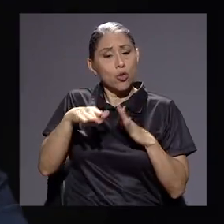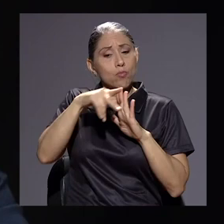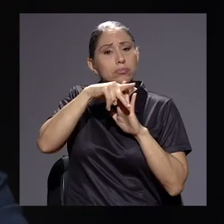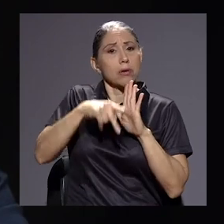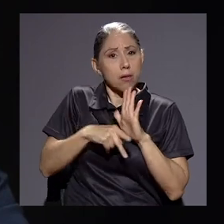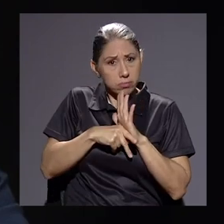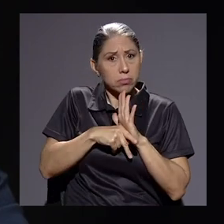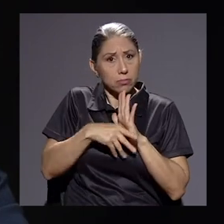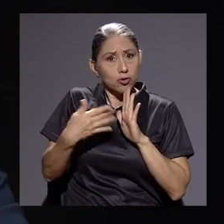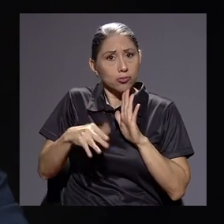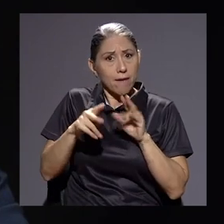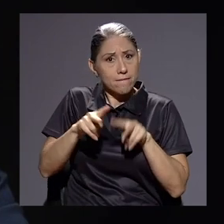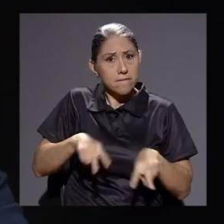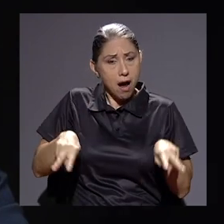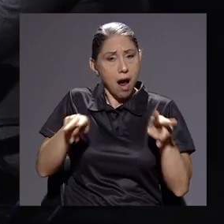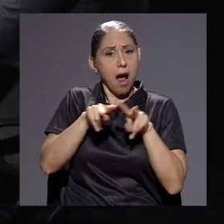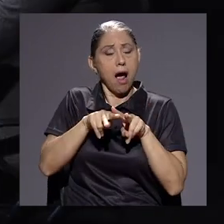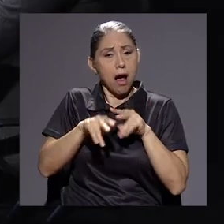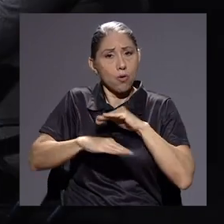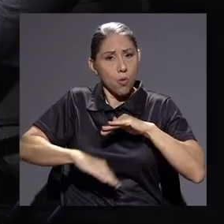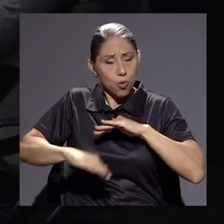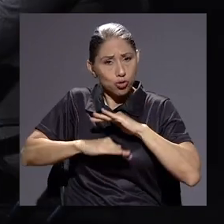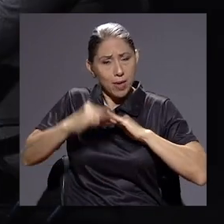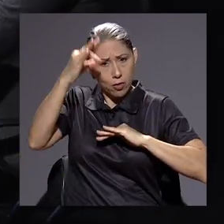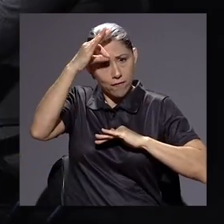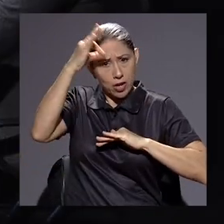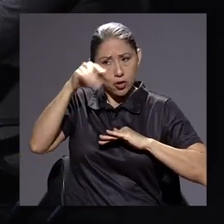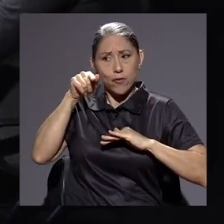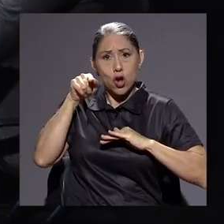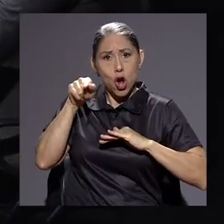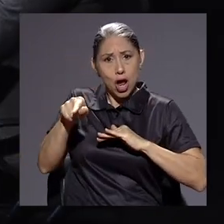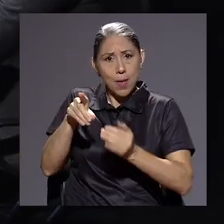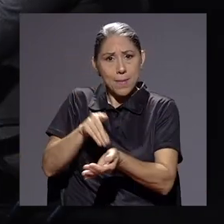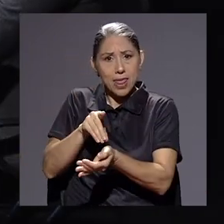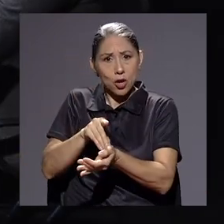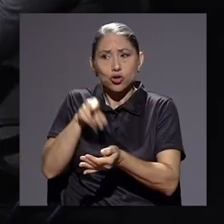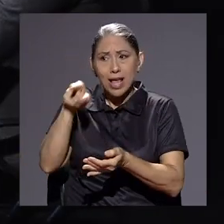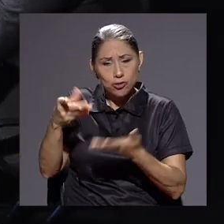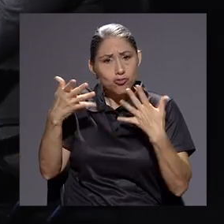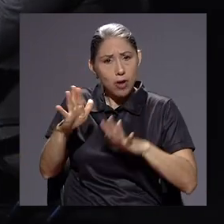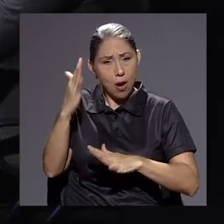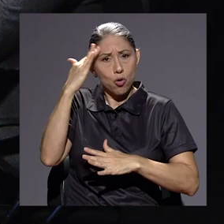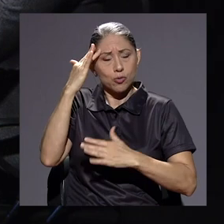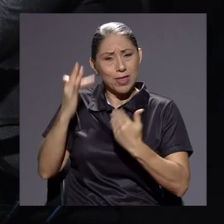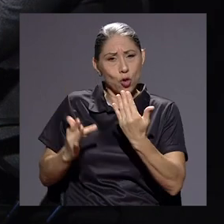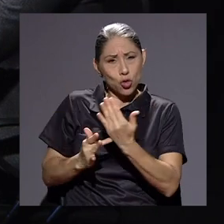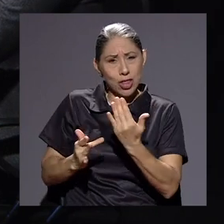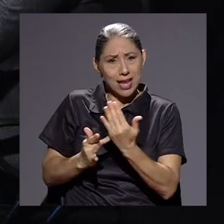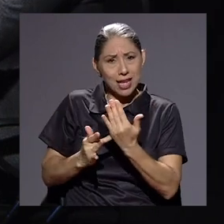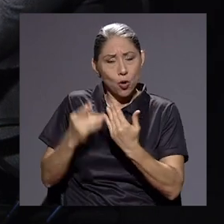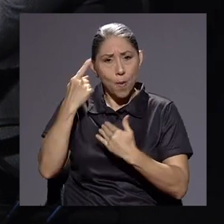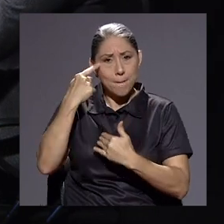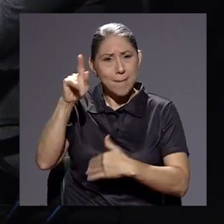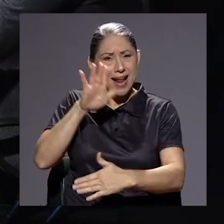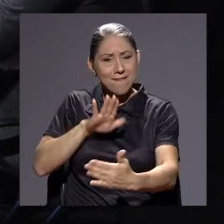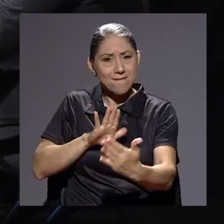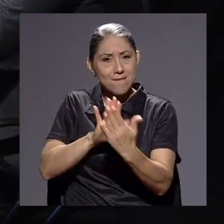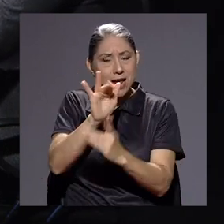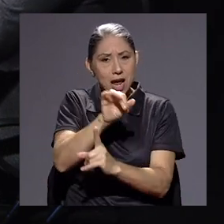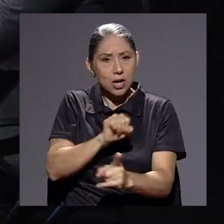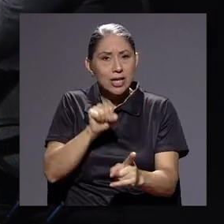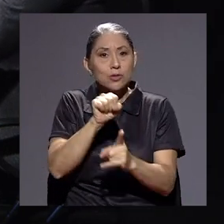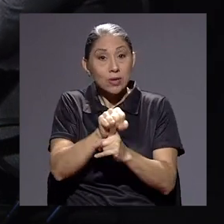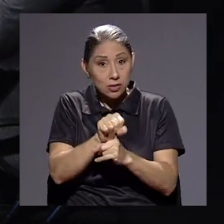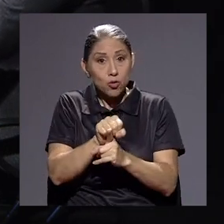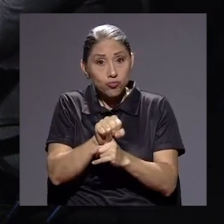tienen el conocimiento técnico para enfrentarse con un conocimiento lo mejor posible a